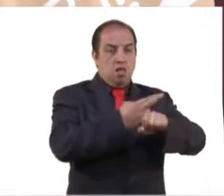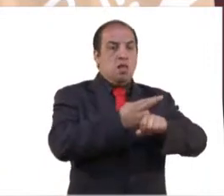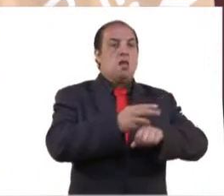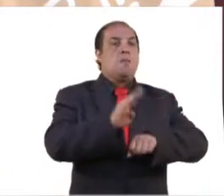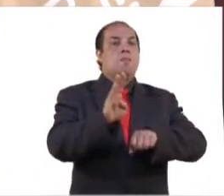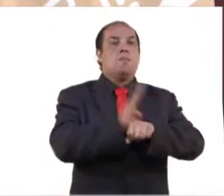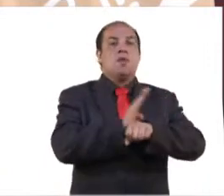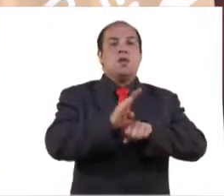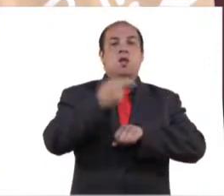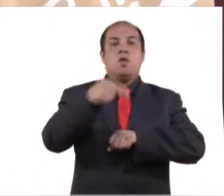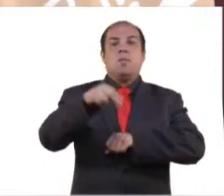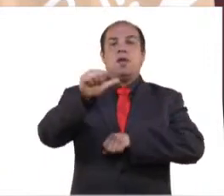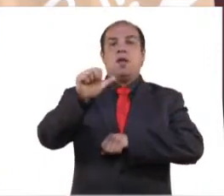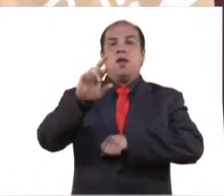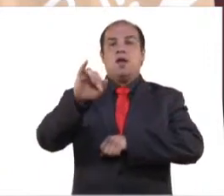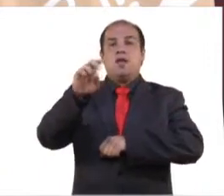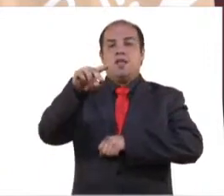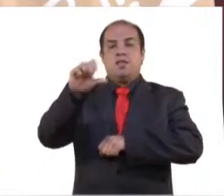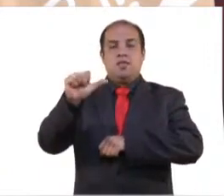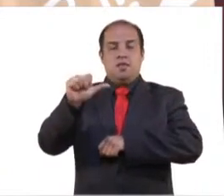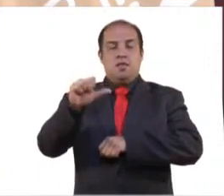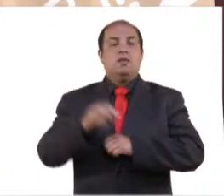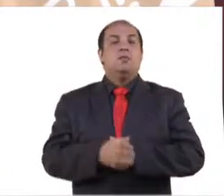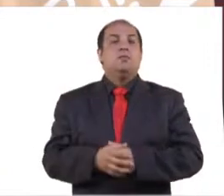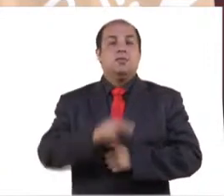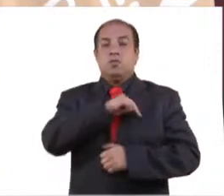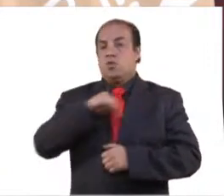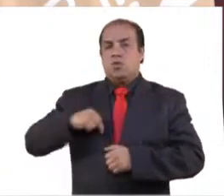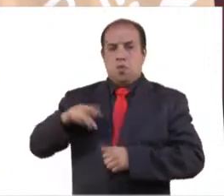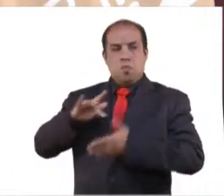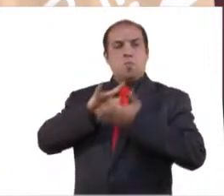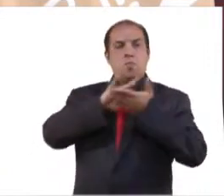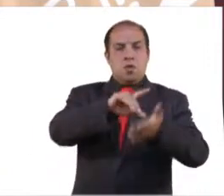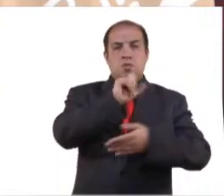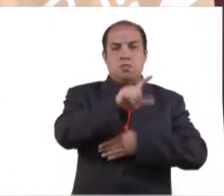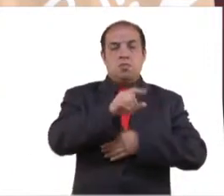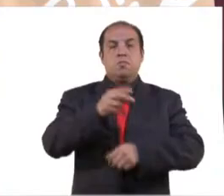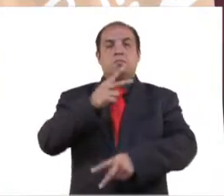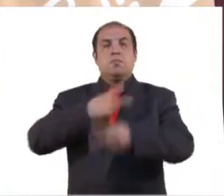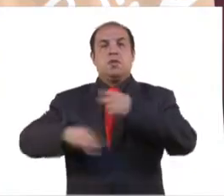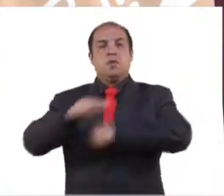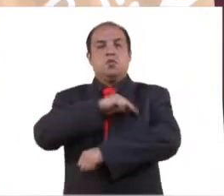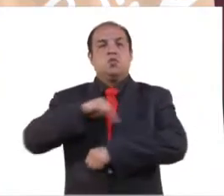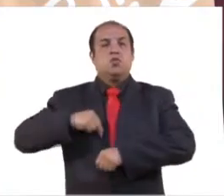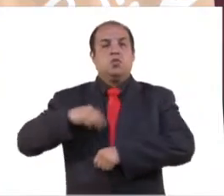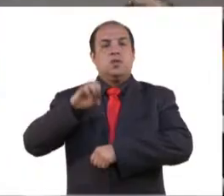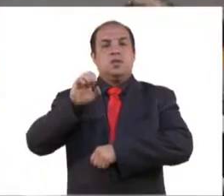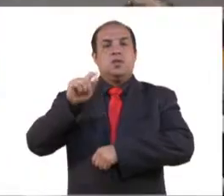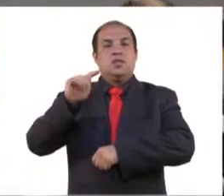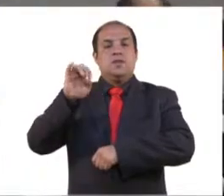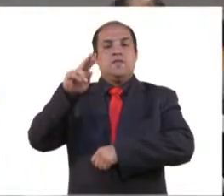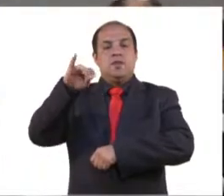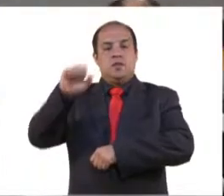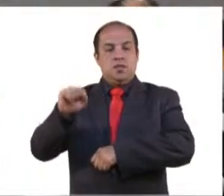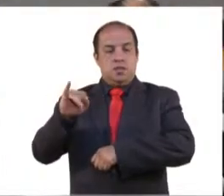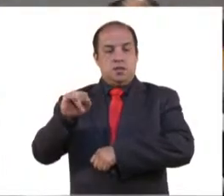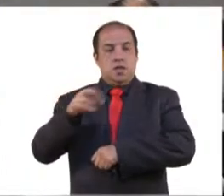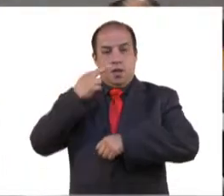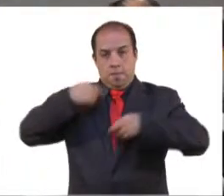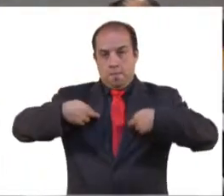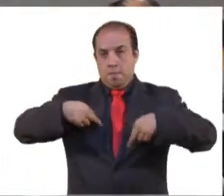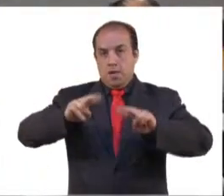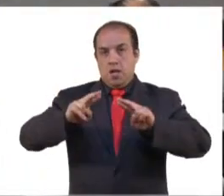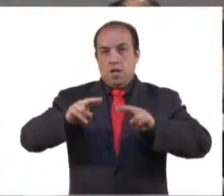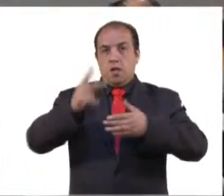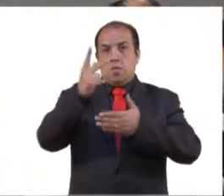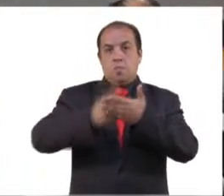Montiel, y nosotros vamos a estar apoyándola. También está con nosotros Stephanie Correa, que es la representante